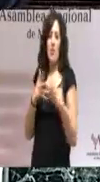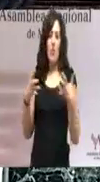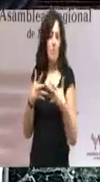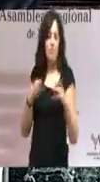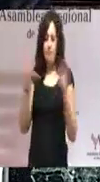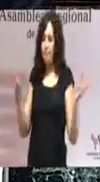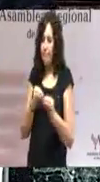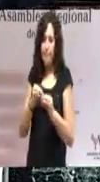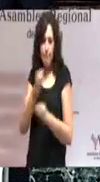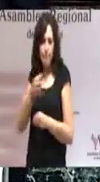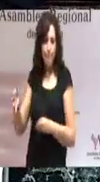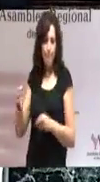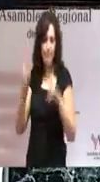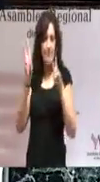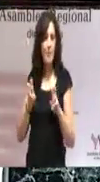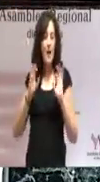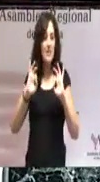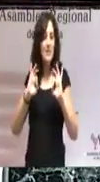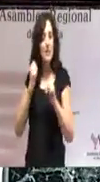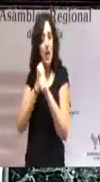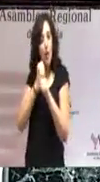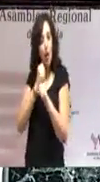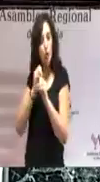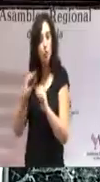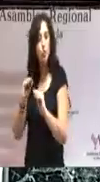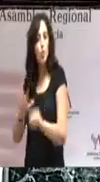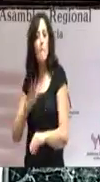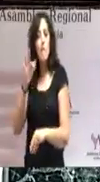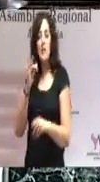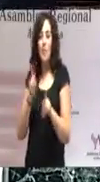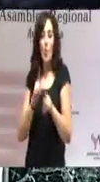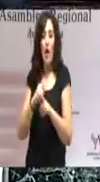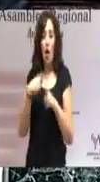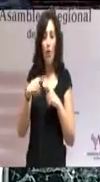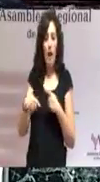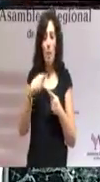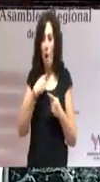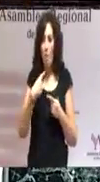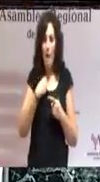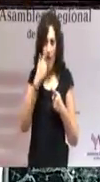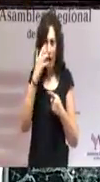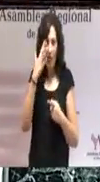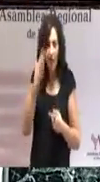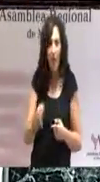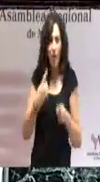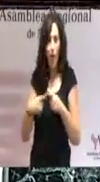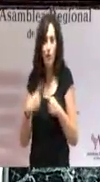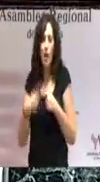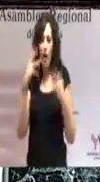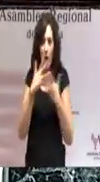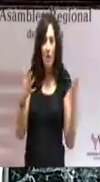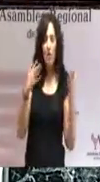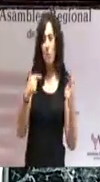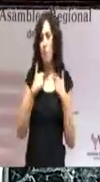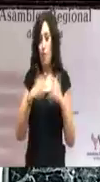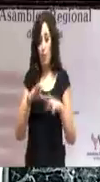a la perfección cuál ha sido su trabajo y la pérdida de credibilidad constante que usted ha llevado desde que tomó